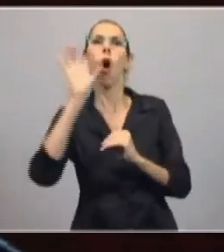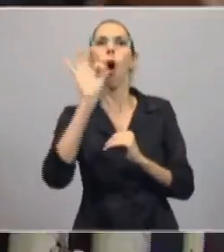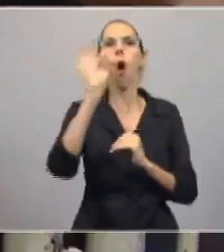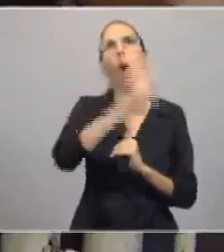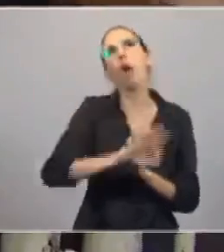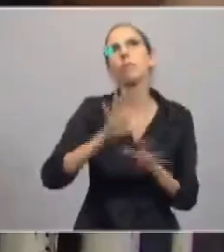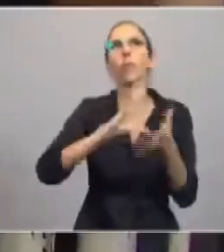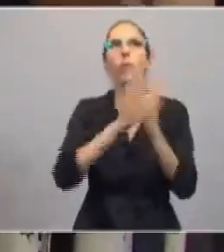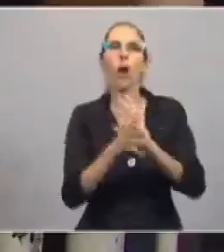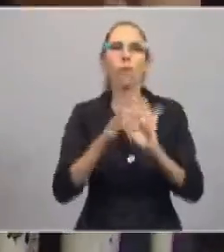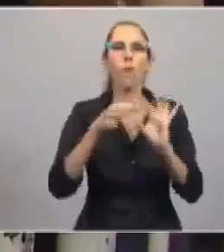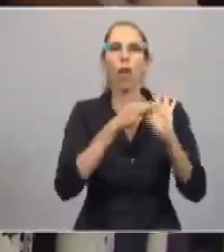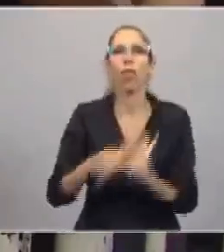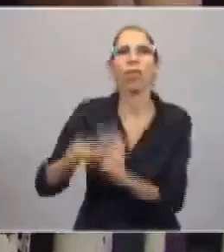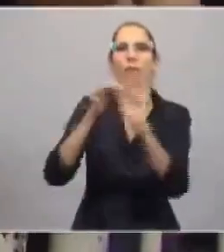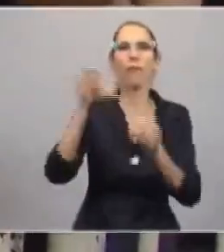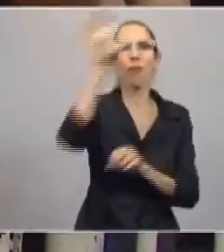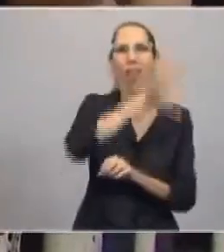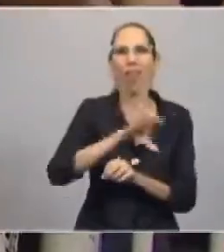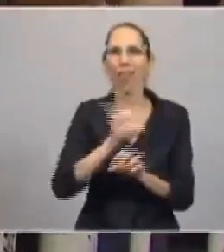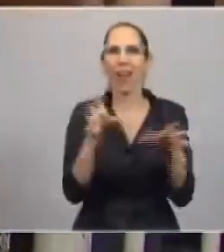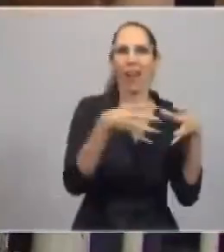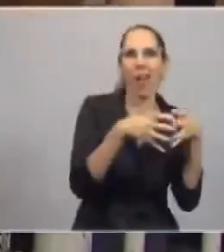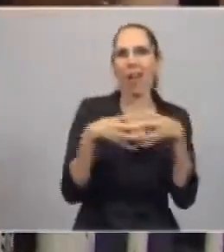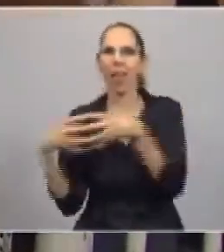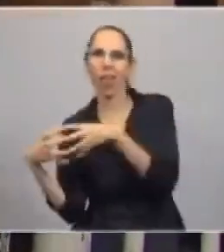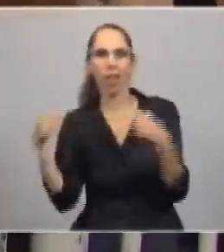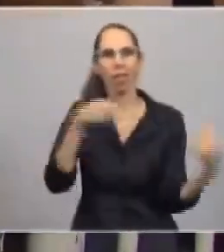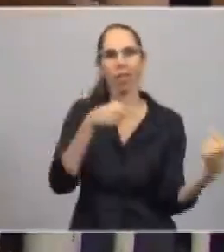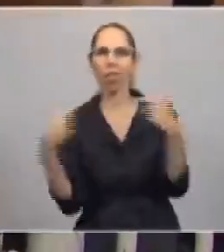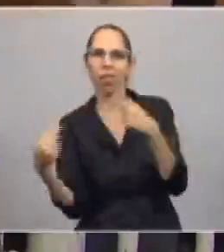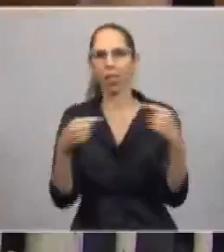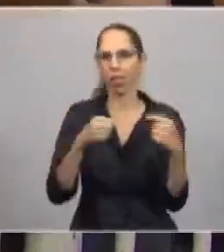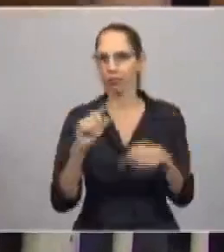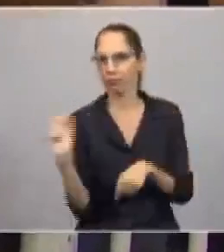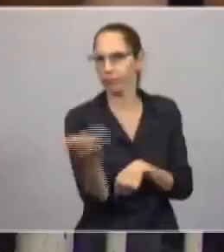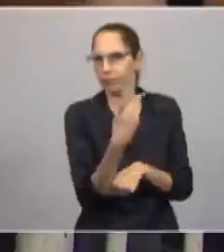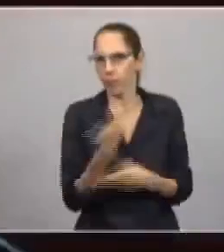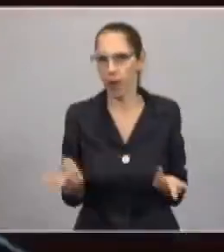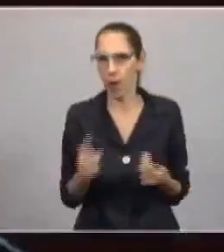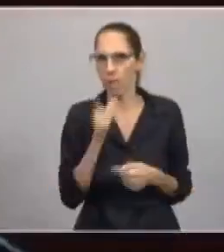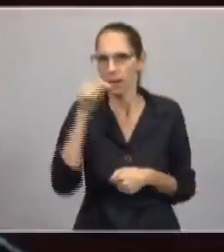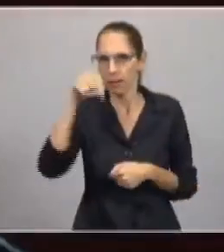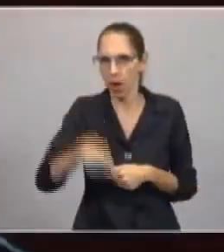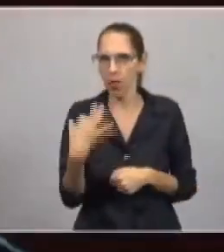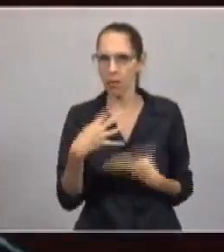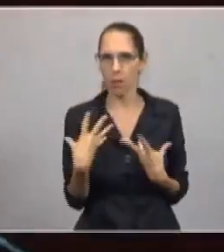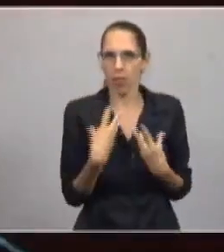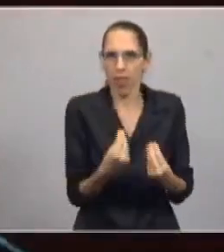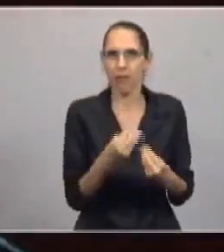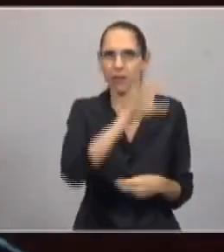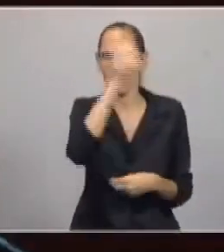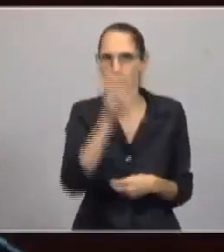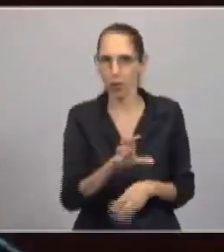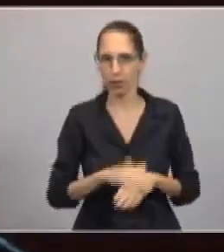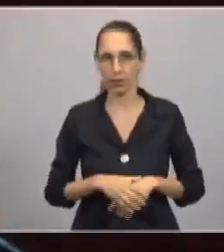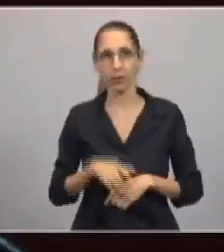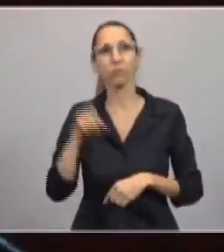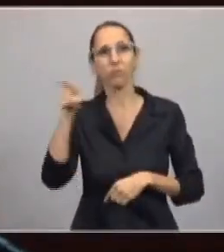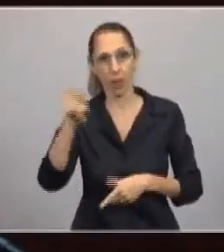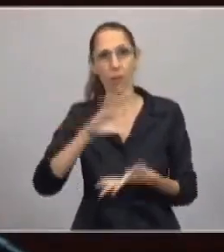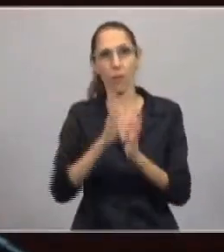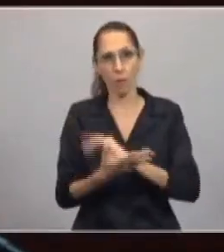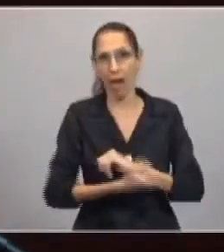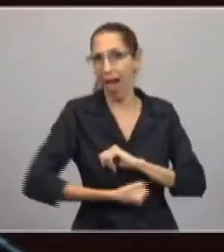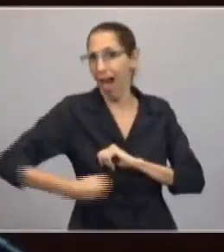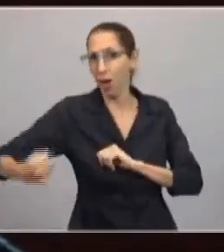hoy a cada una de las provincias argentinas. Después de este salvaje ajuste sobre el conjunto de